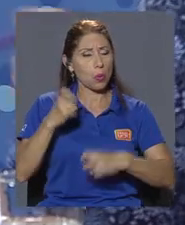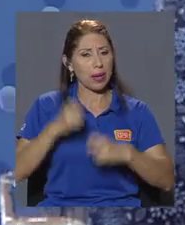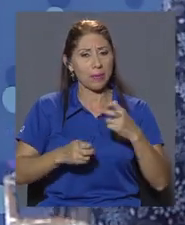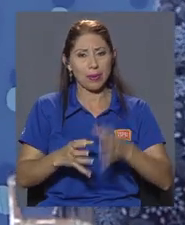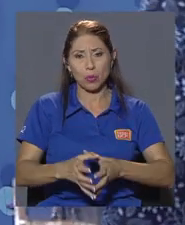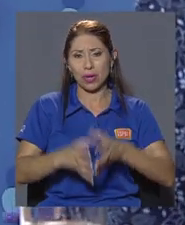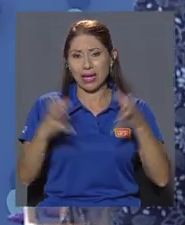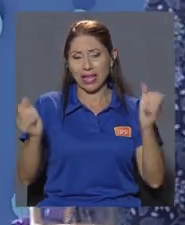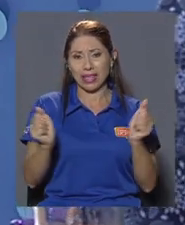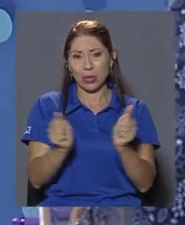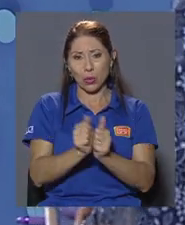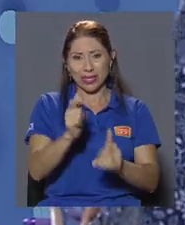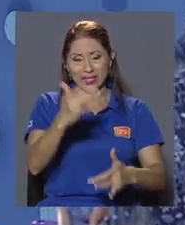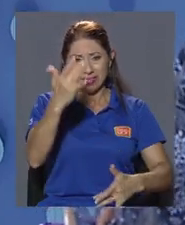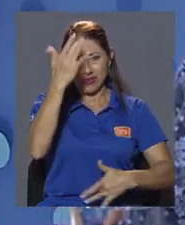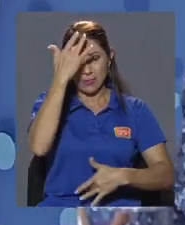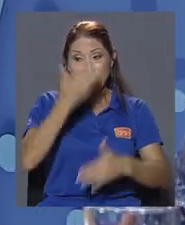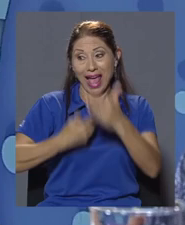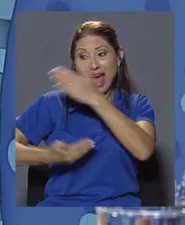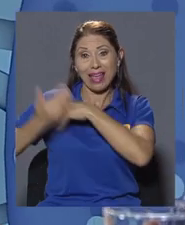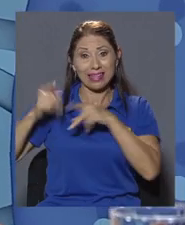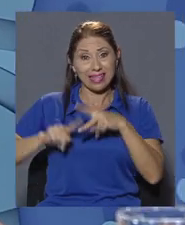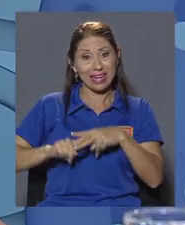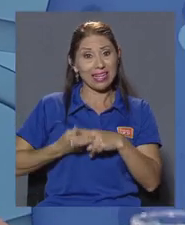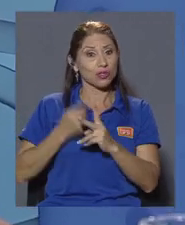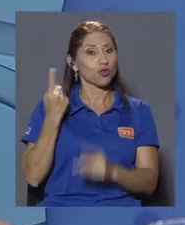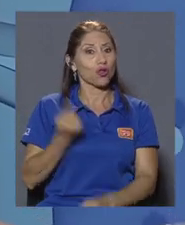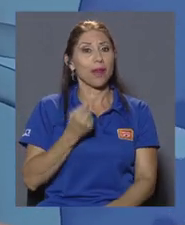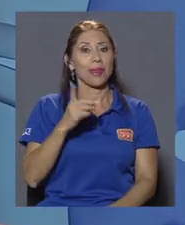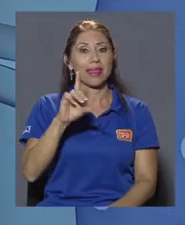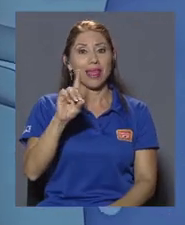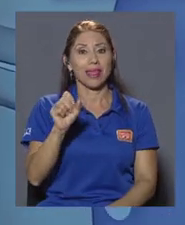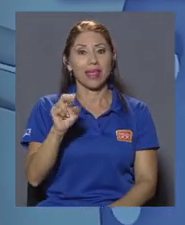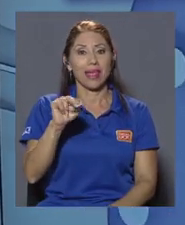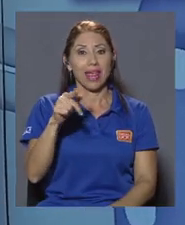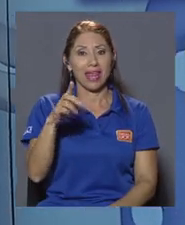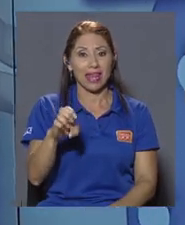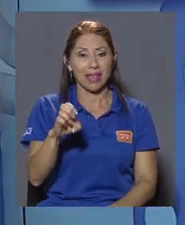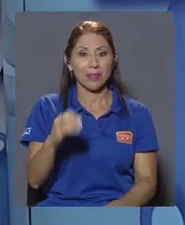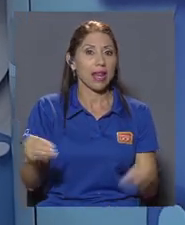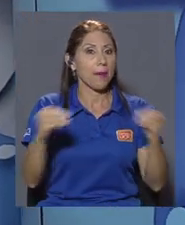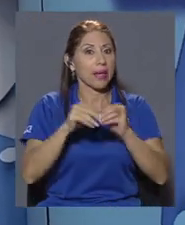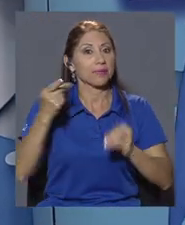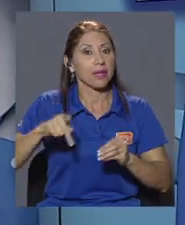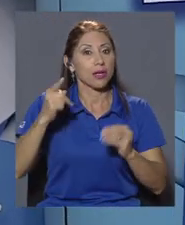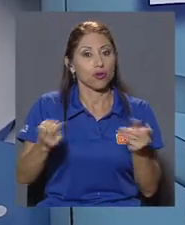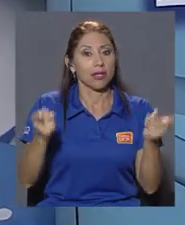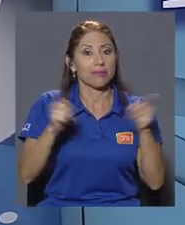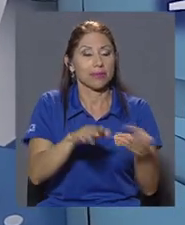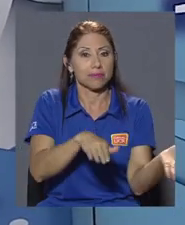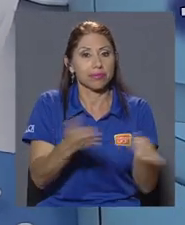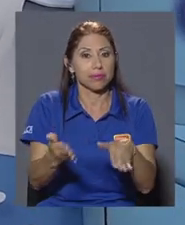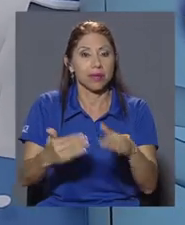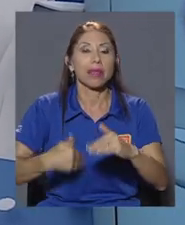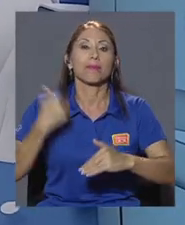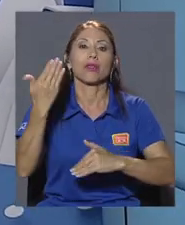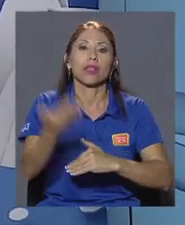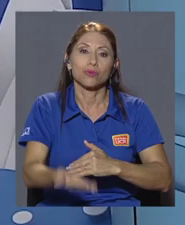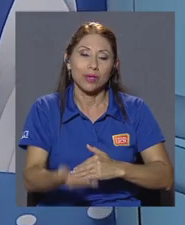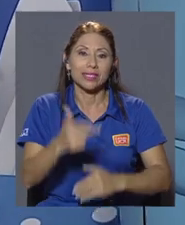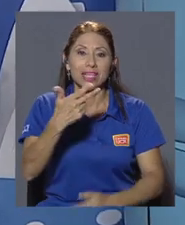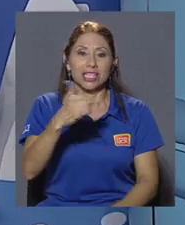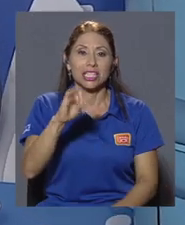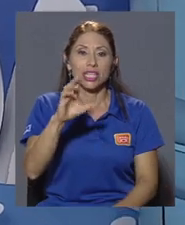grande con estas enfermedades al inicio era solo dengue que es la más peligrosa en términos de mortalidad pero luego llega el chikungunya y el